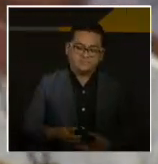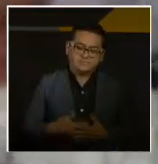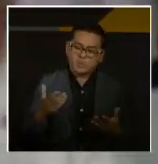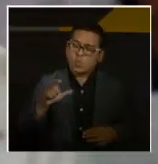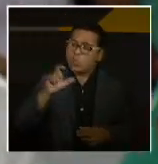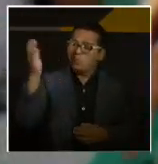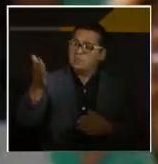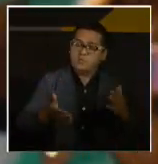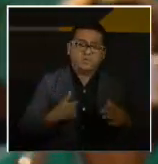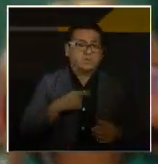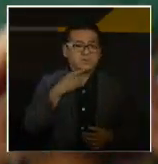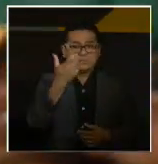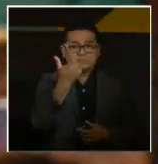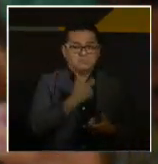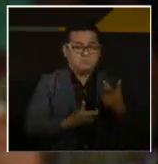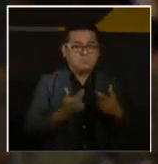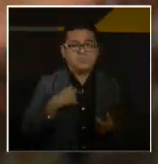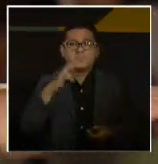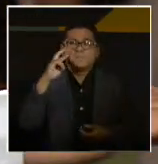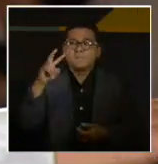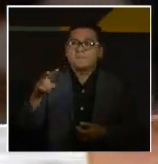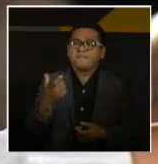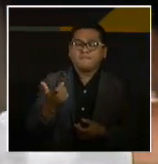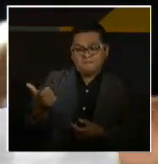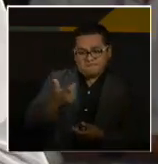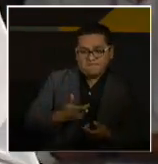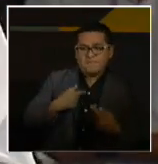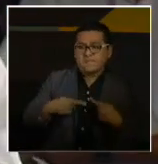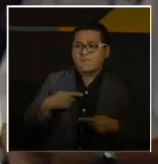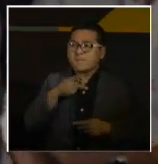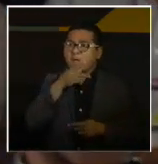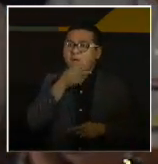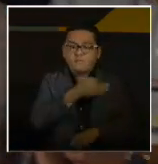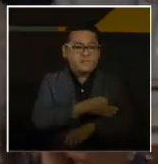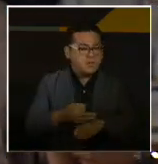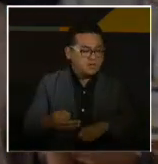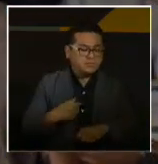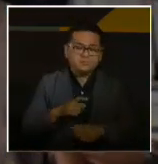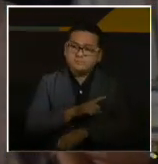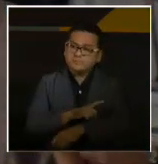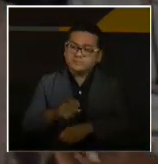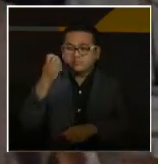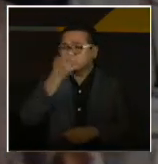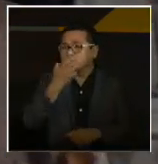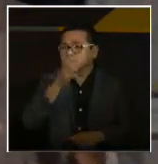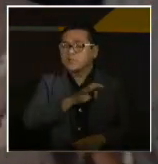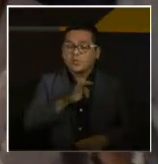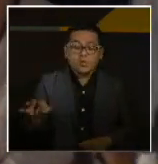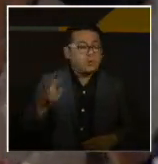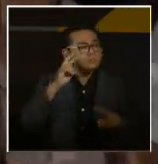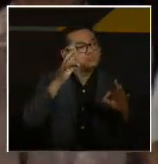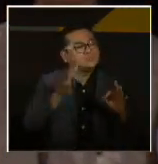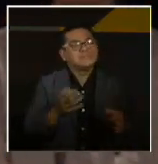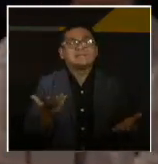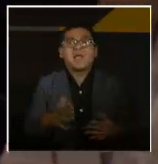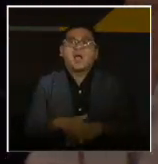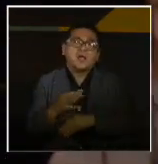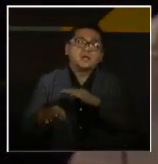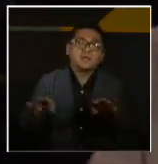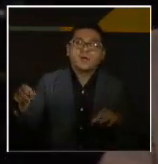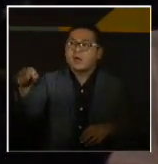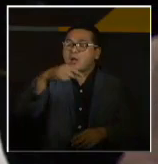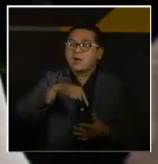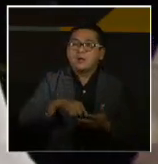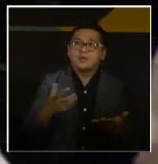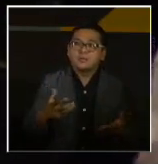y cuando llegaba el recurso de infraestructura involucrábamos a los padres de familia y la dirección de la escuela para que decidan qué obra se